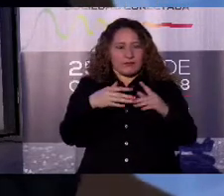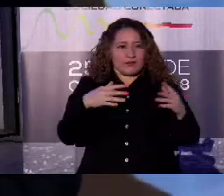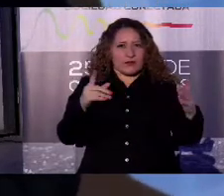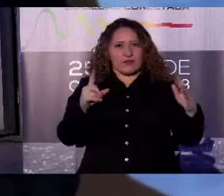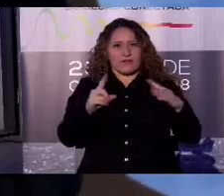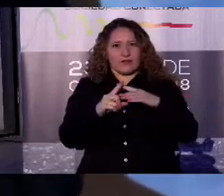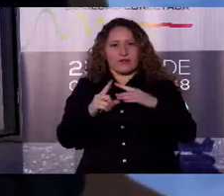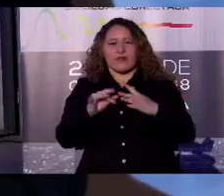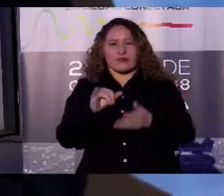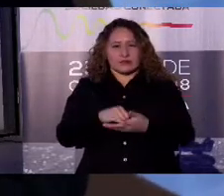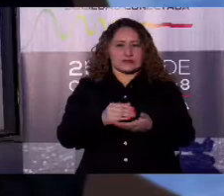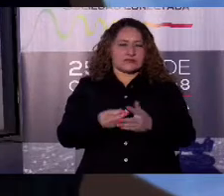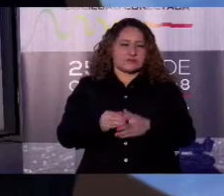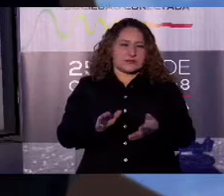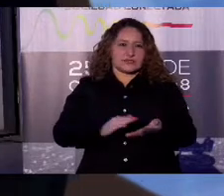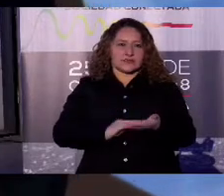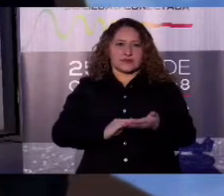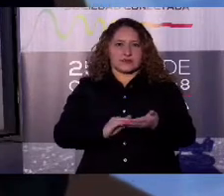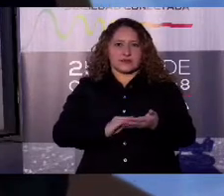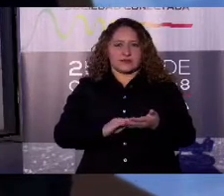la parte de operación de mantenimiento.